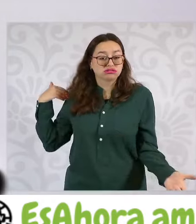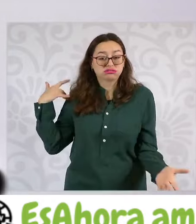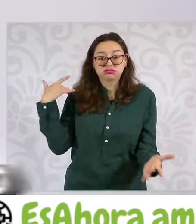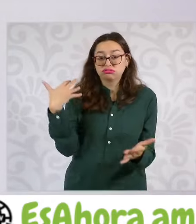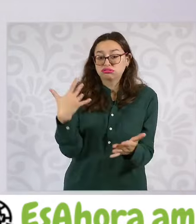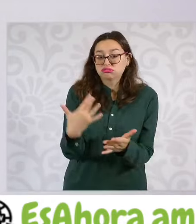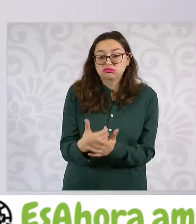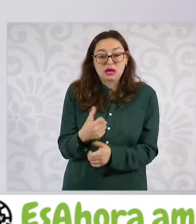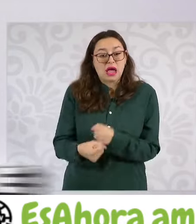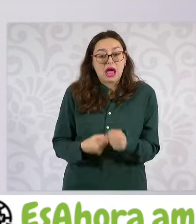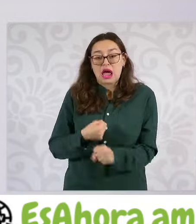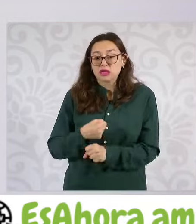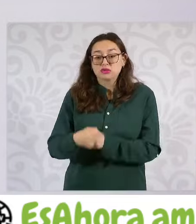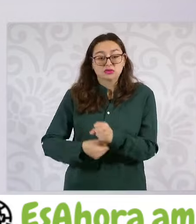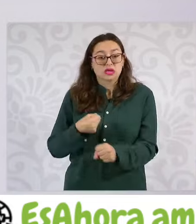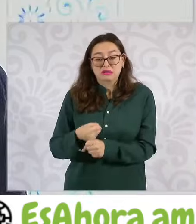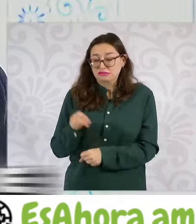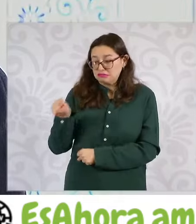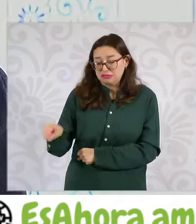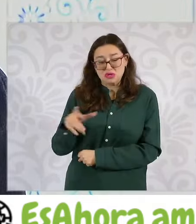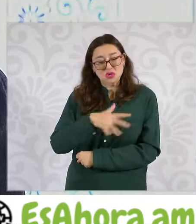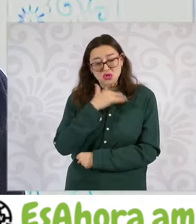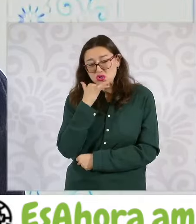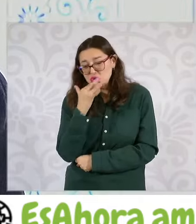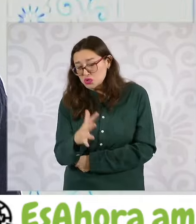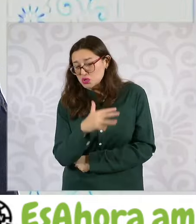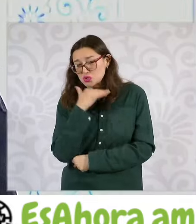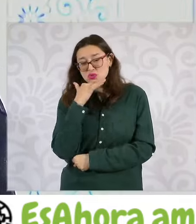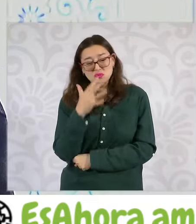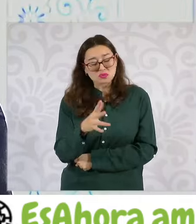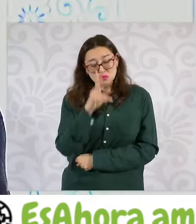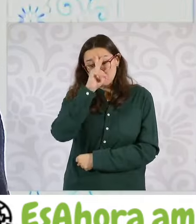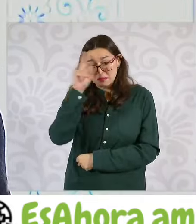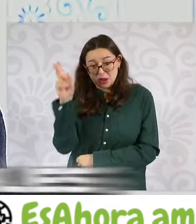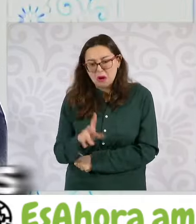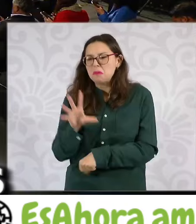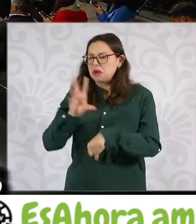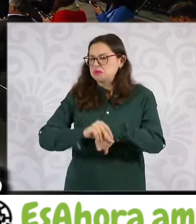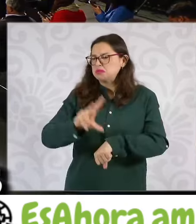tuvo un proceso de corrupción de cambios de uso de suelo tremendos,